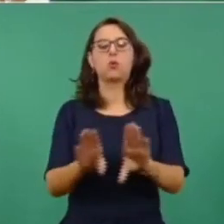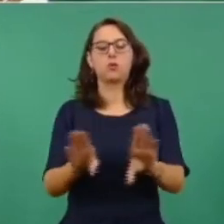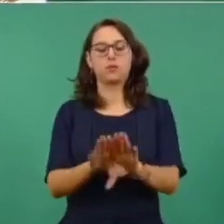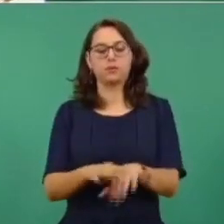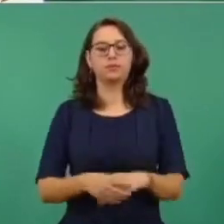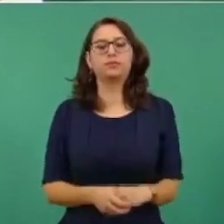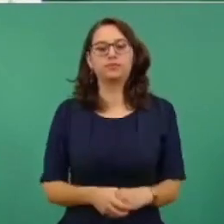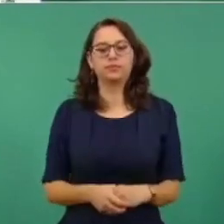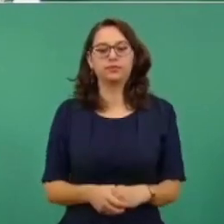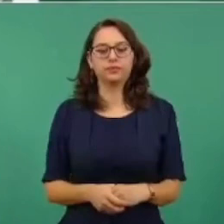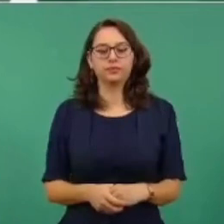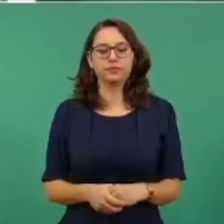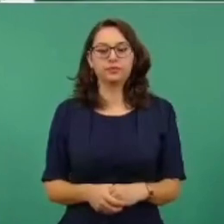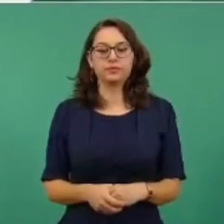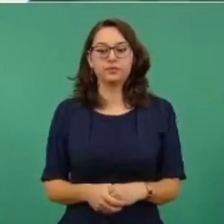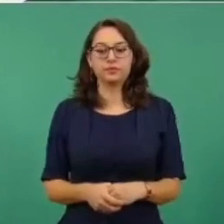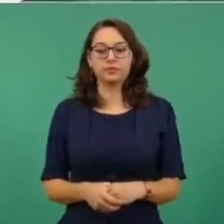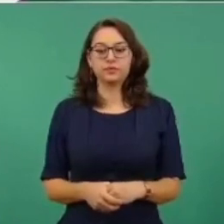Contempla